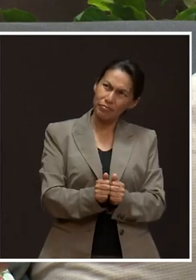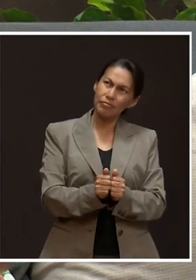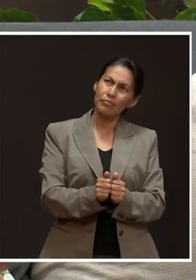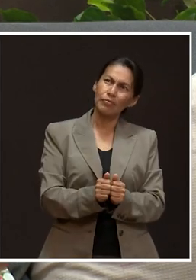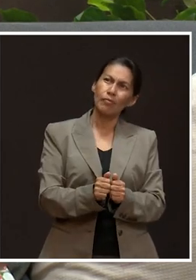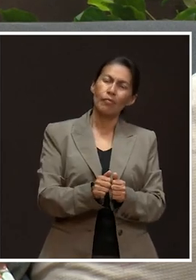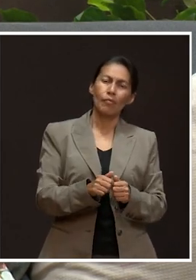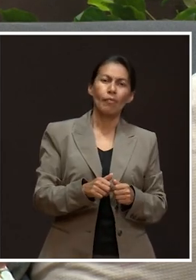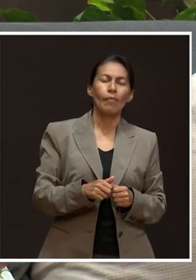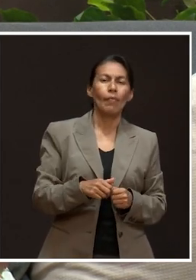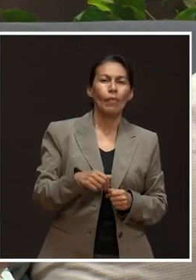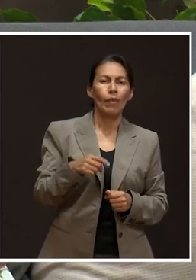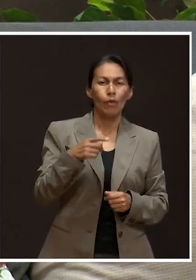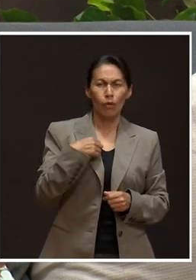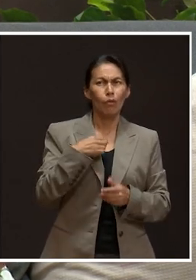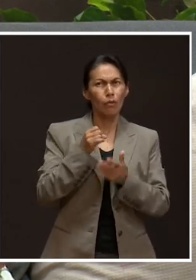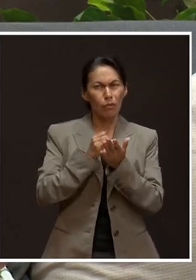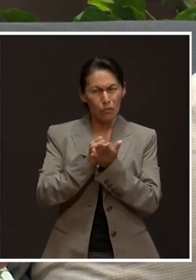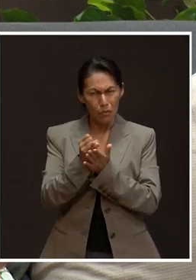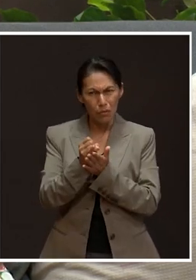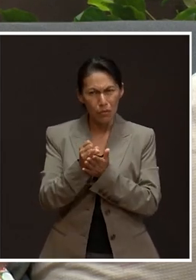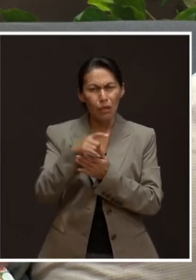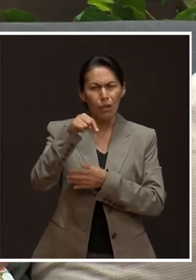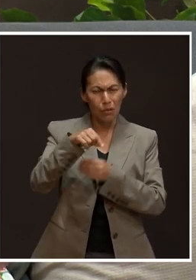ir de aquí hasta que yo tenga esto.